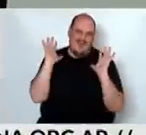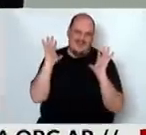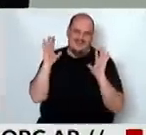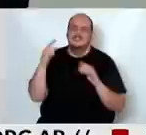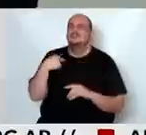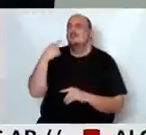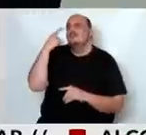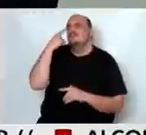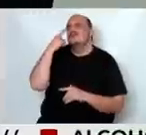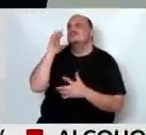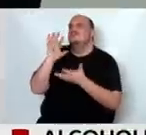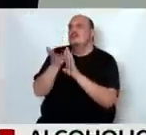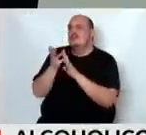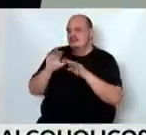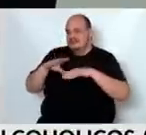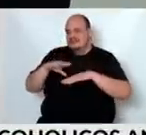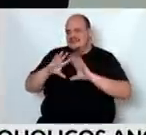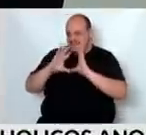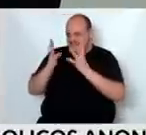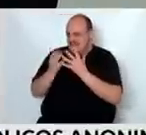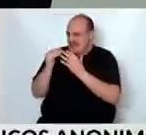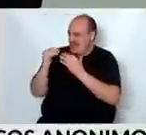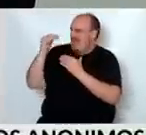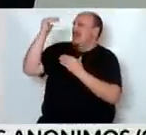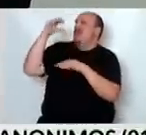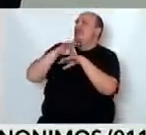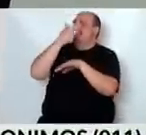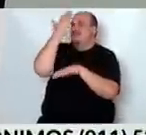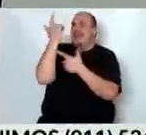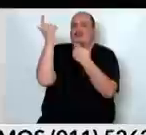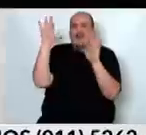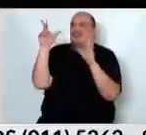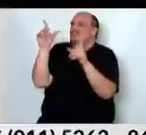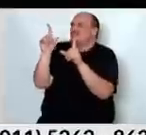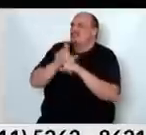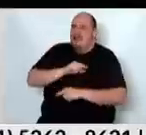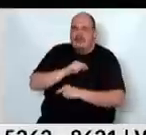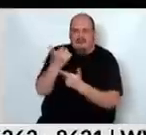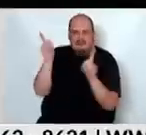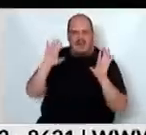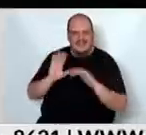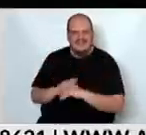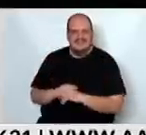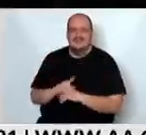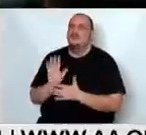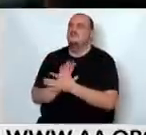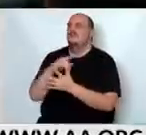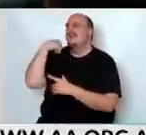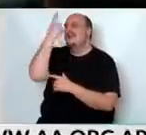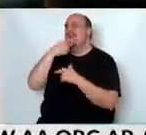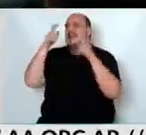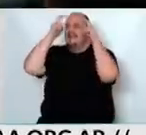que pensar en un plano diferente, en un plano sin enfermedad, en un plano sin dolor. Sí. ¿No? Con esa cara de